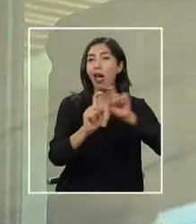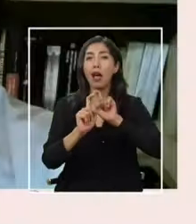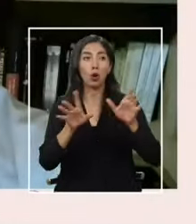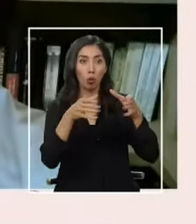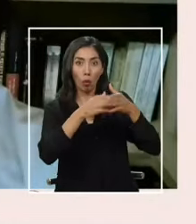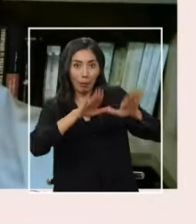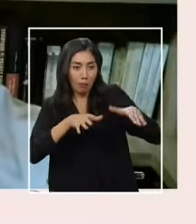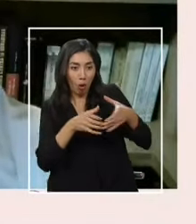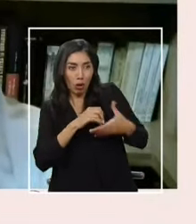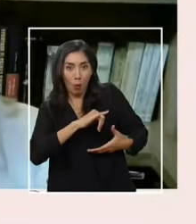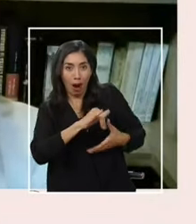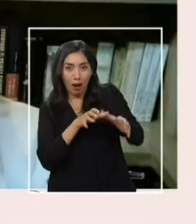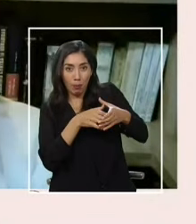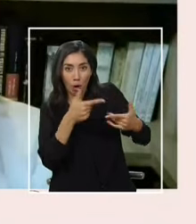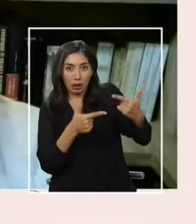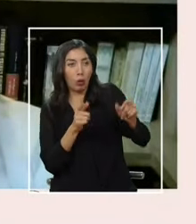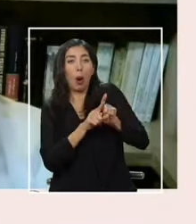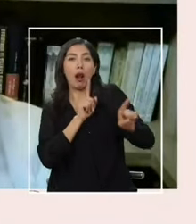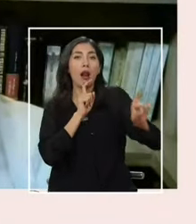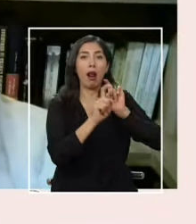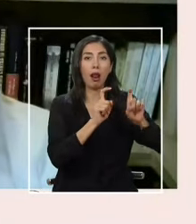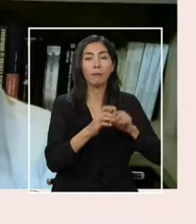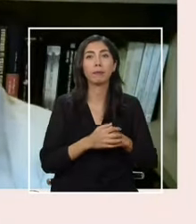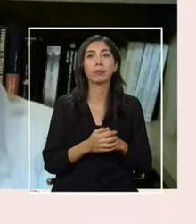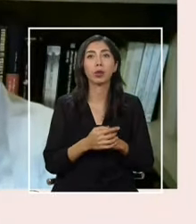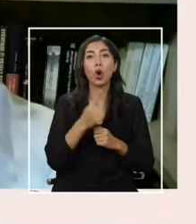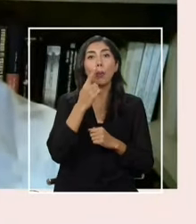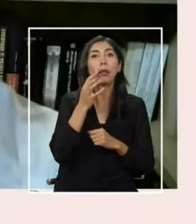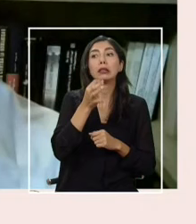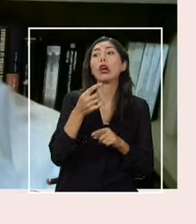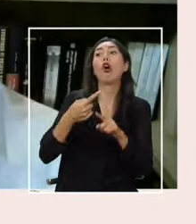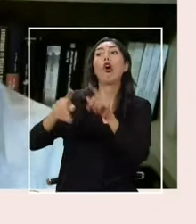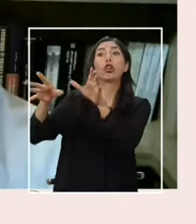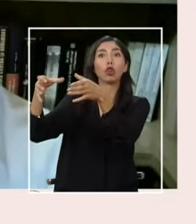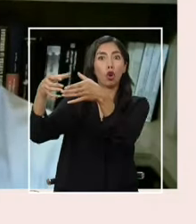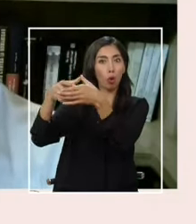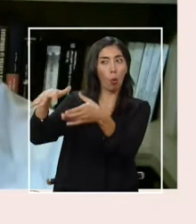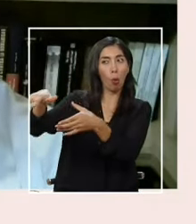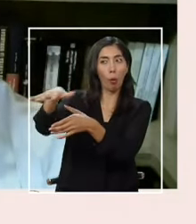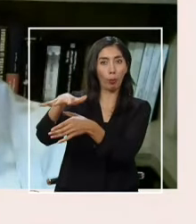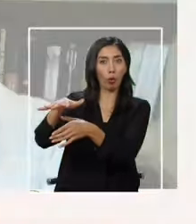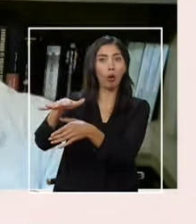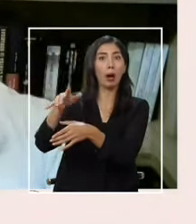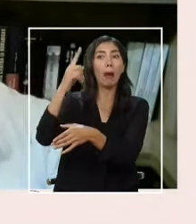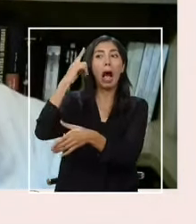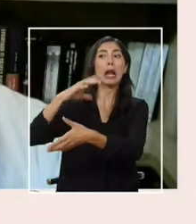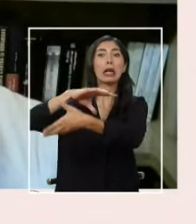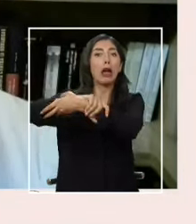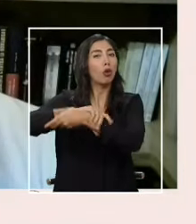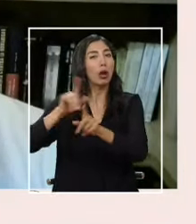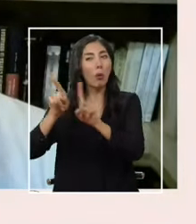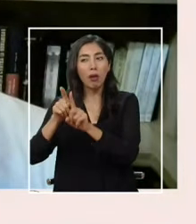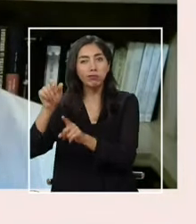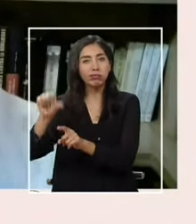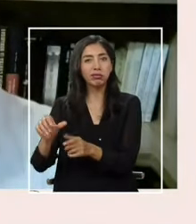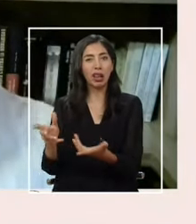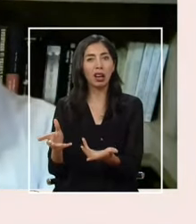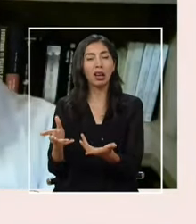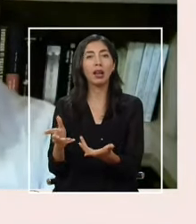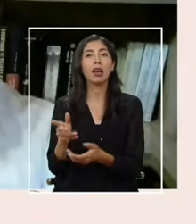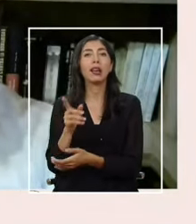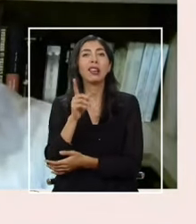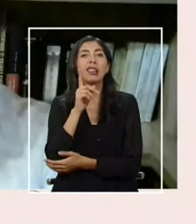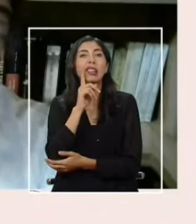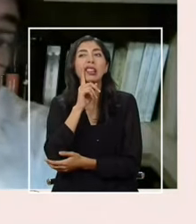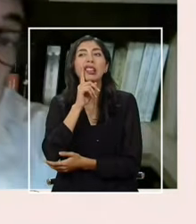sector. Aquí hay tráfico de influencias que vienen de otros sectores, que supuestamente son aliados. Uno podría decir, ¿y quién podría